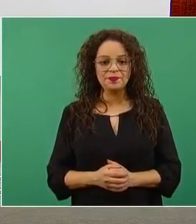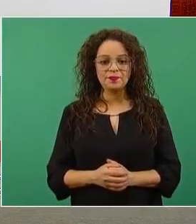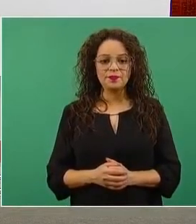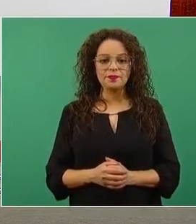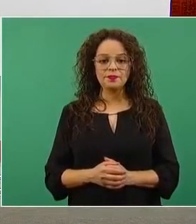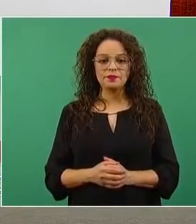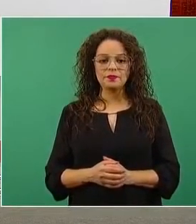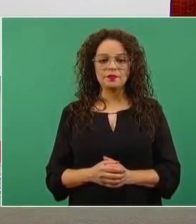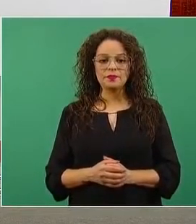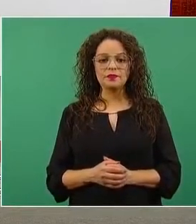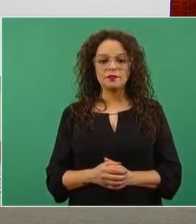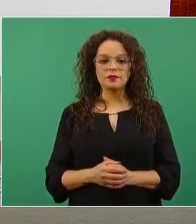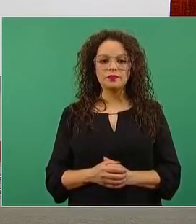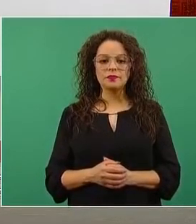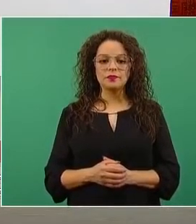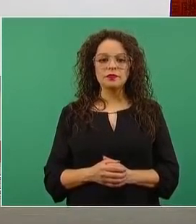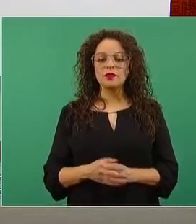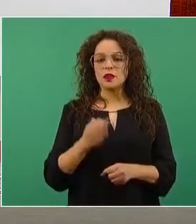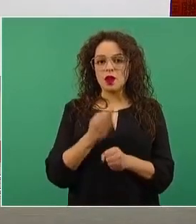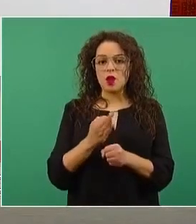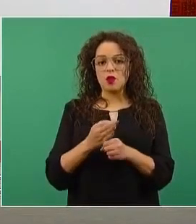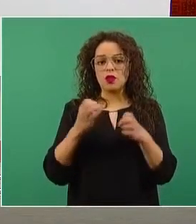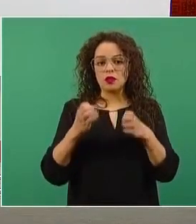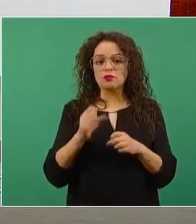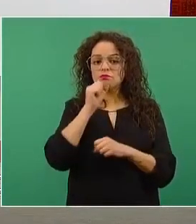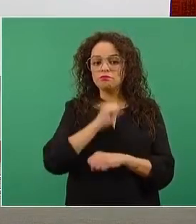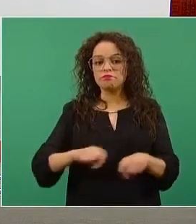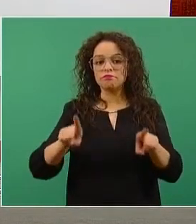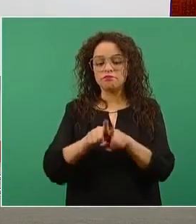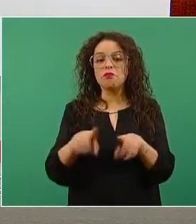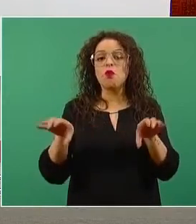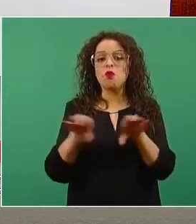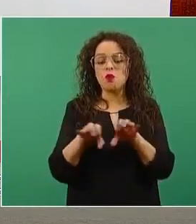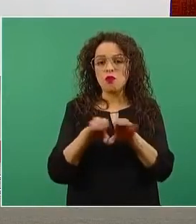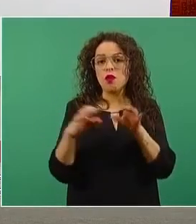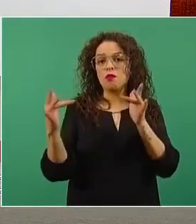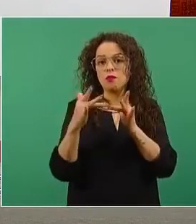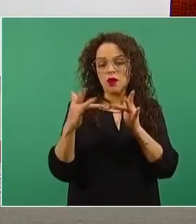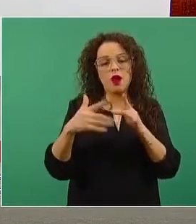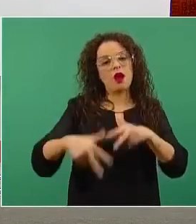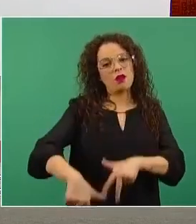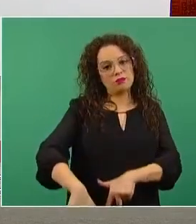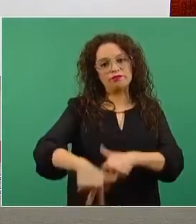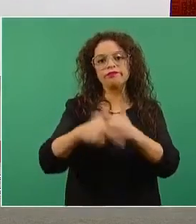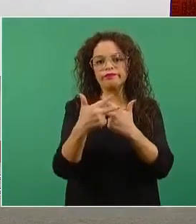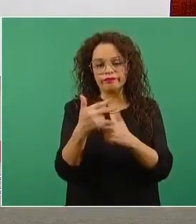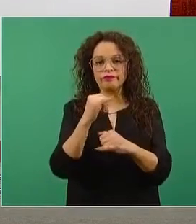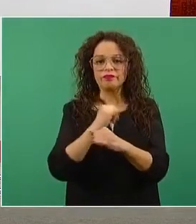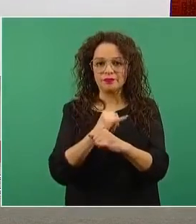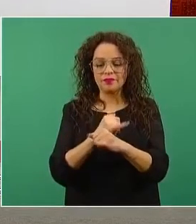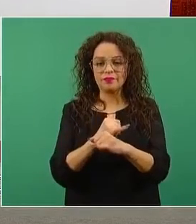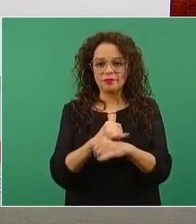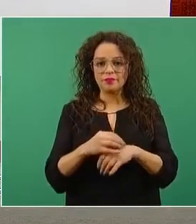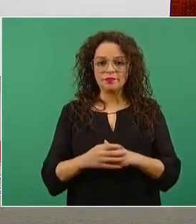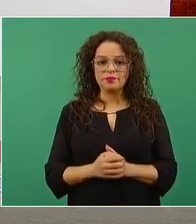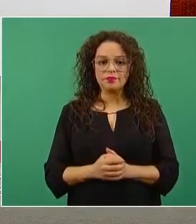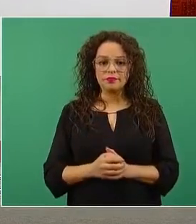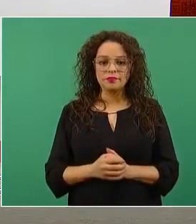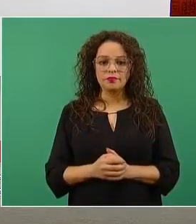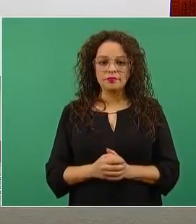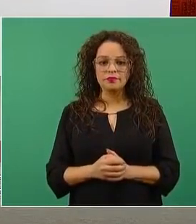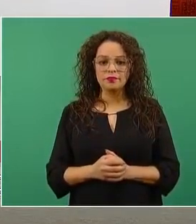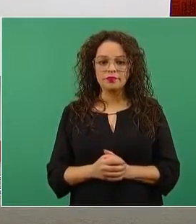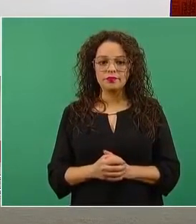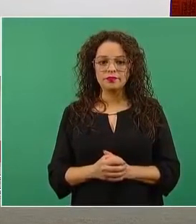estamos con todos ellos también de manera virtual en esta conferencia, entonces vamos a ver en función del orden cómo fueron